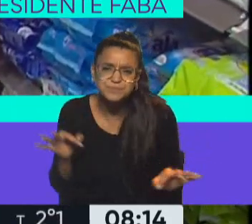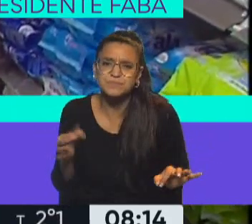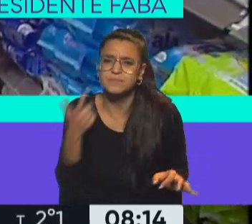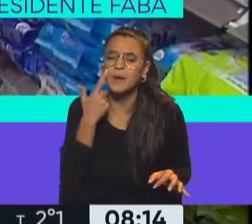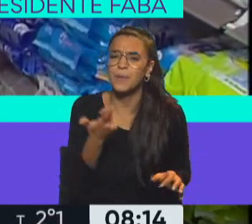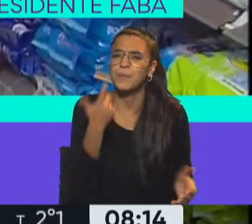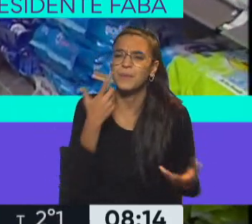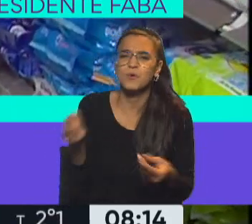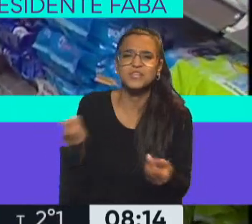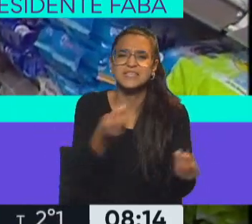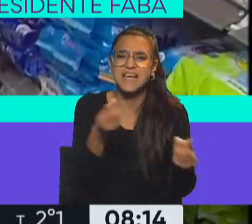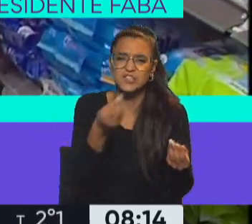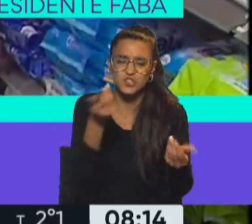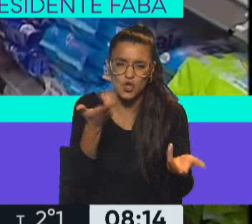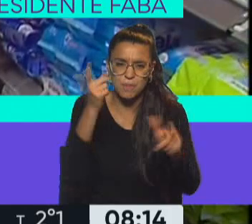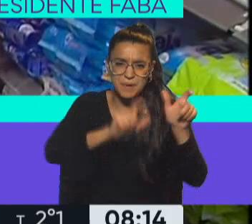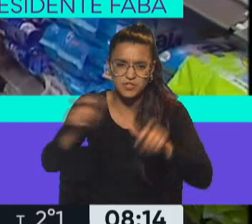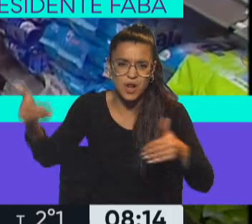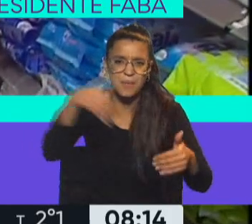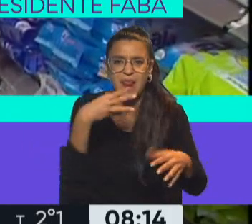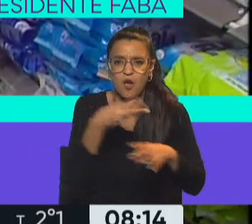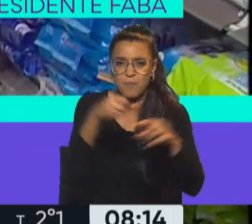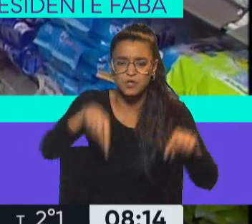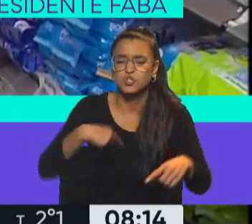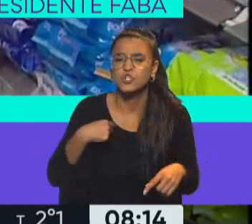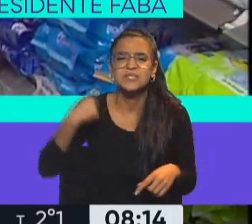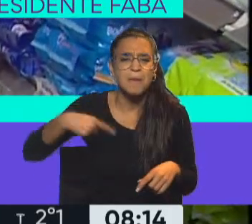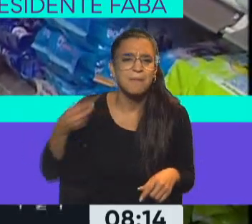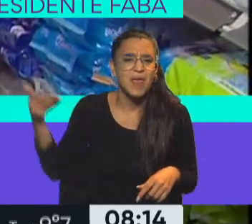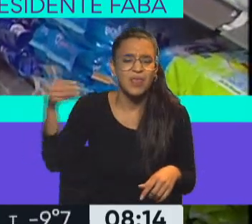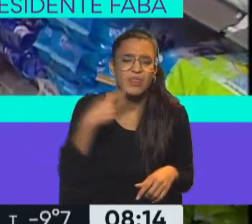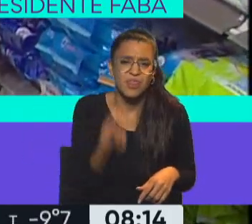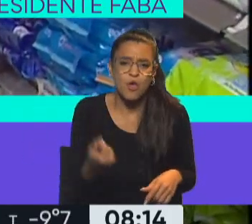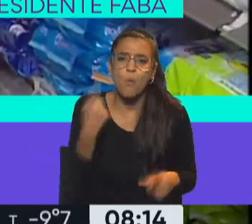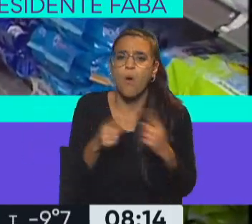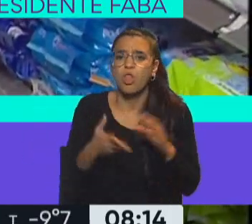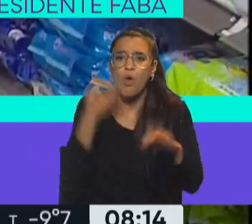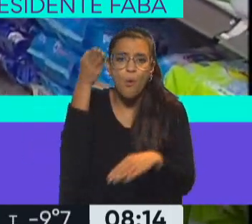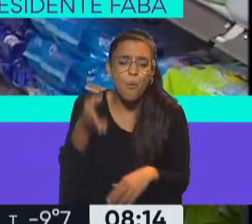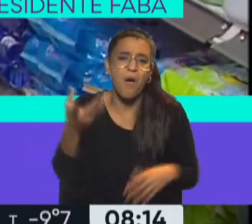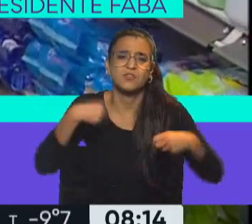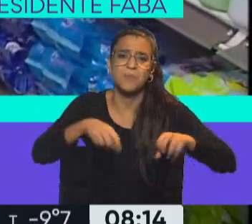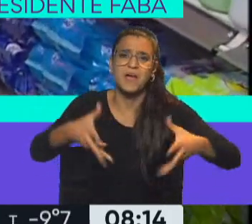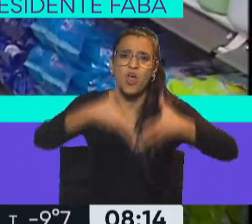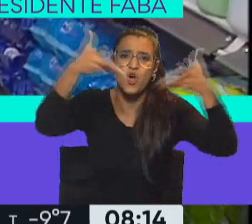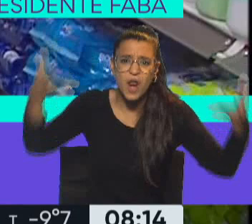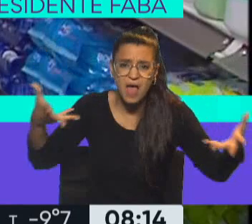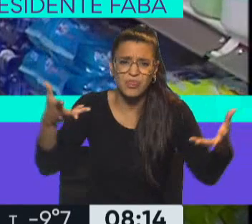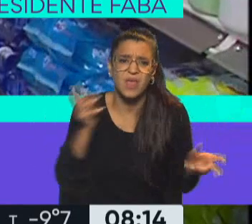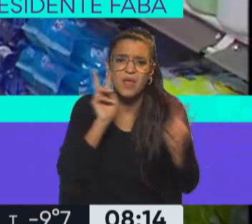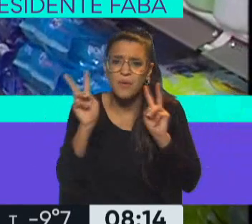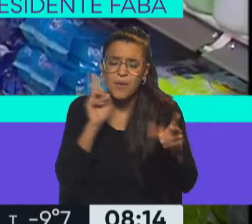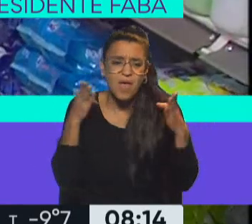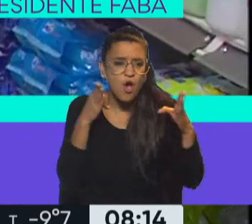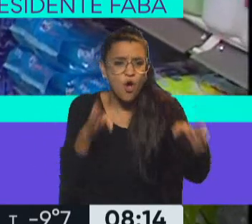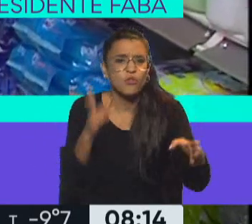de nuestros clientes porque tal vez lo que yo digo siempre cuando van a una a una a un hipermercado se enfrenta en una